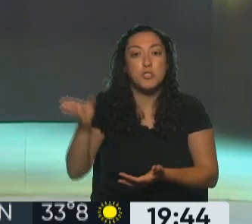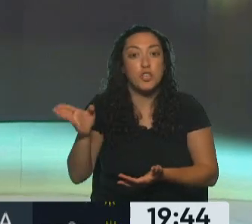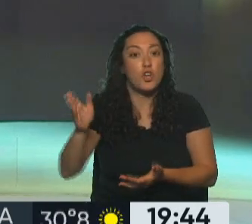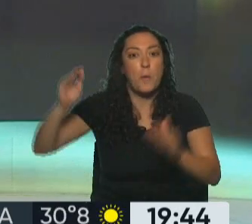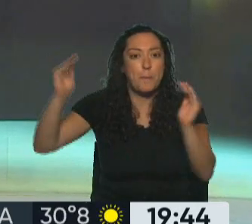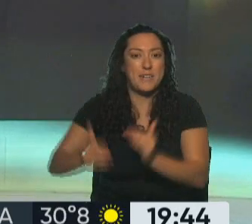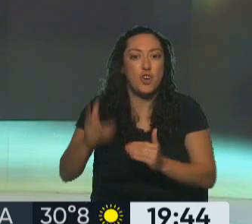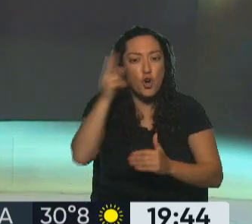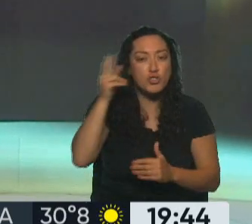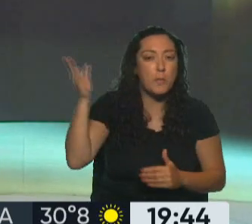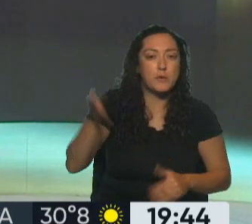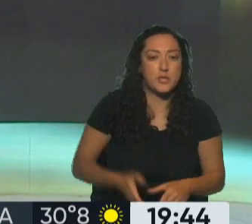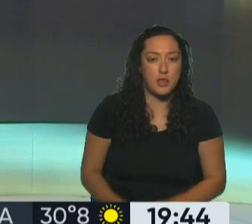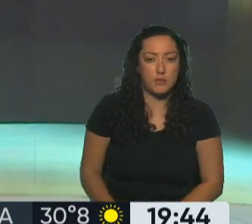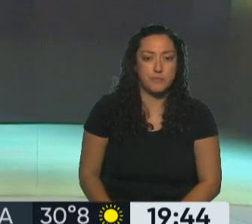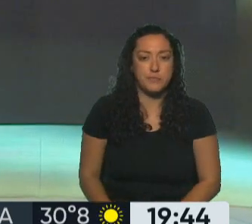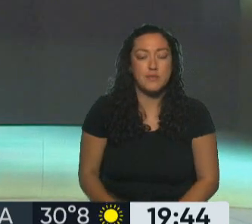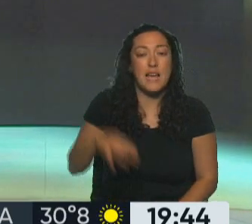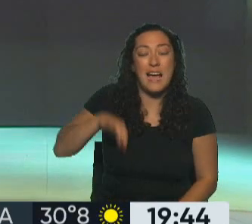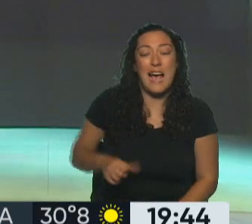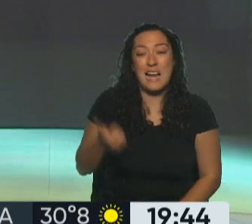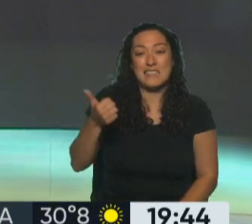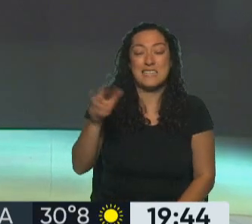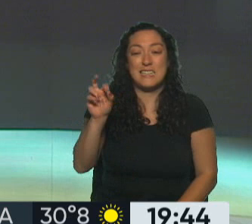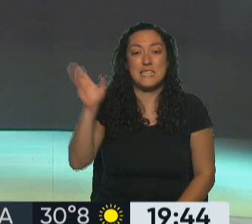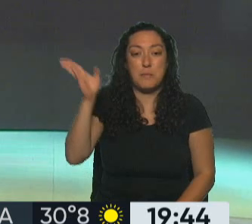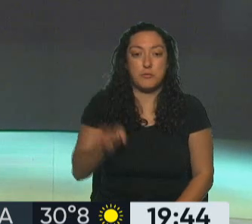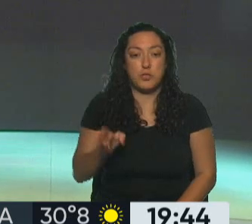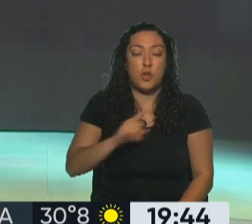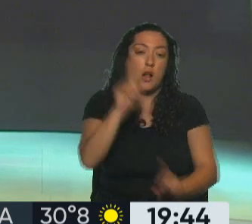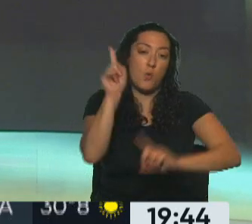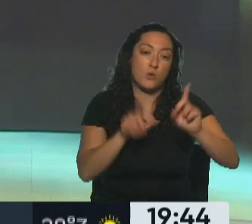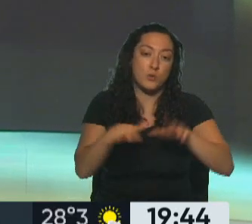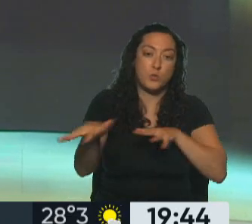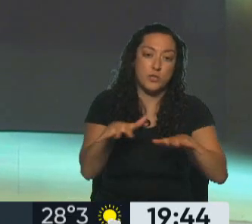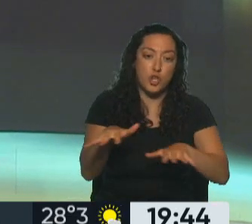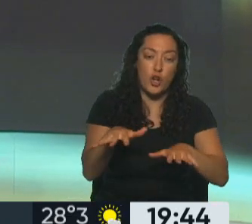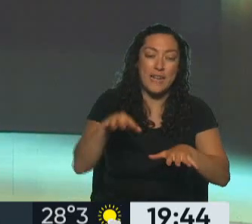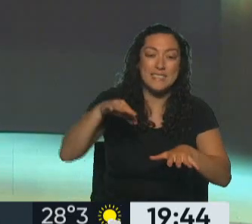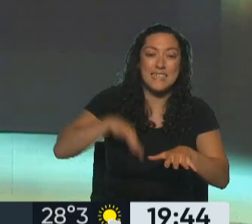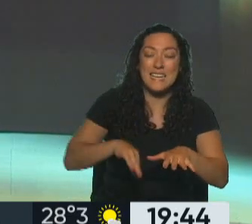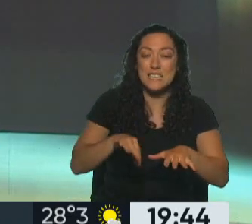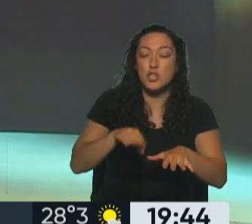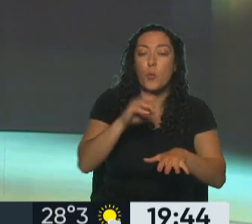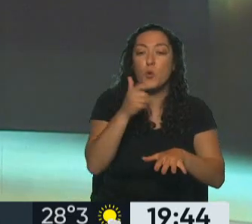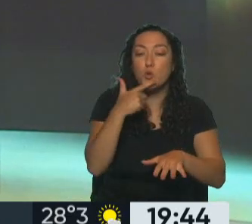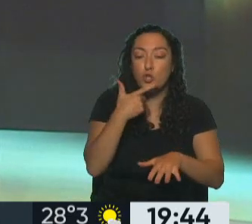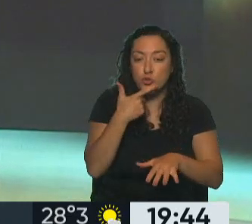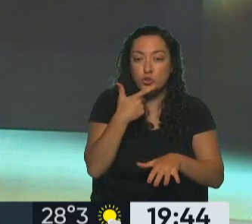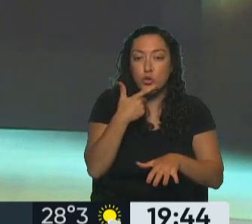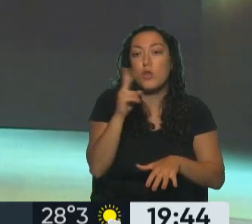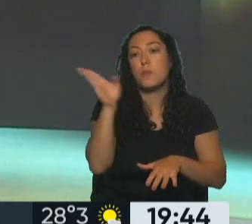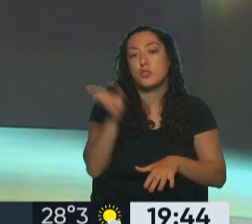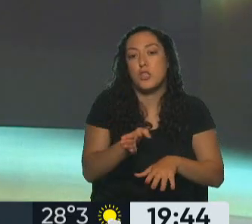teníamos la semana pasada. Percepción de ganancias del 30, en algunos casos ingresos brutos. Entonces tenemos en cuenta que